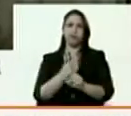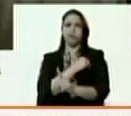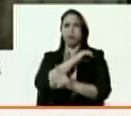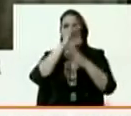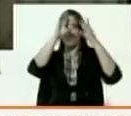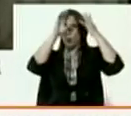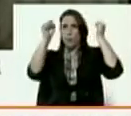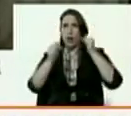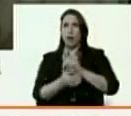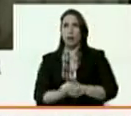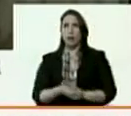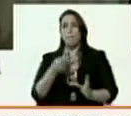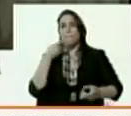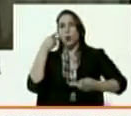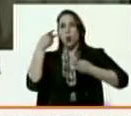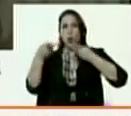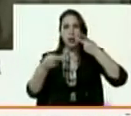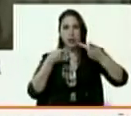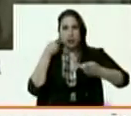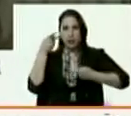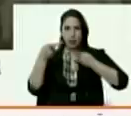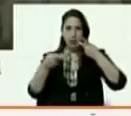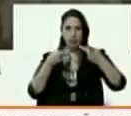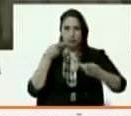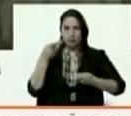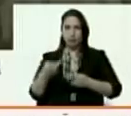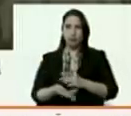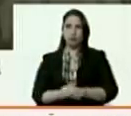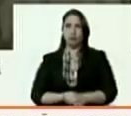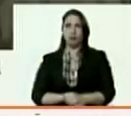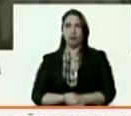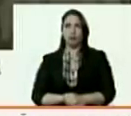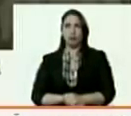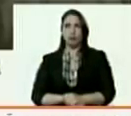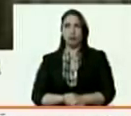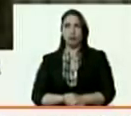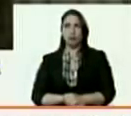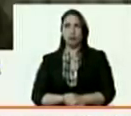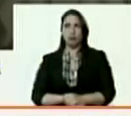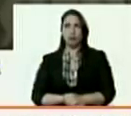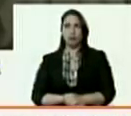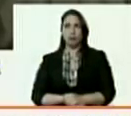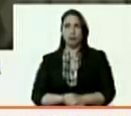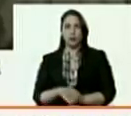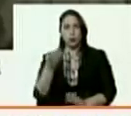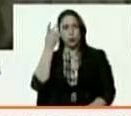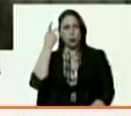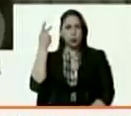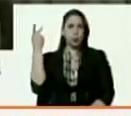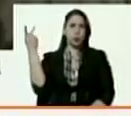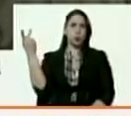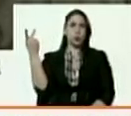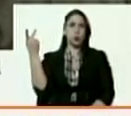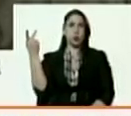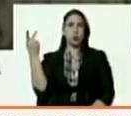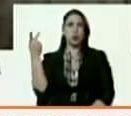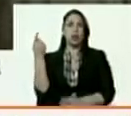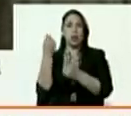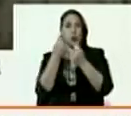diplomática, política, psicológica,